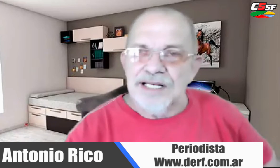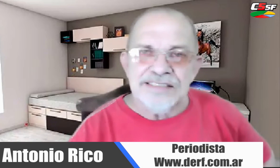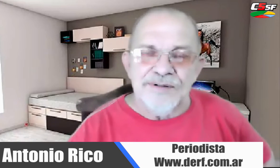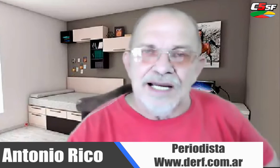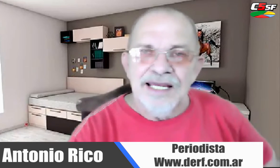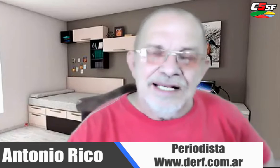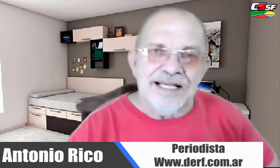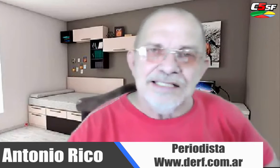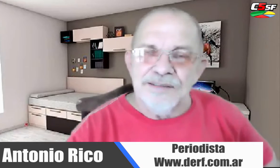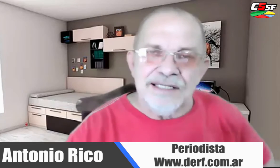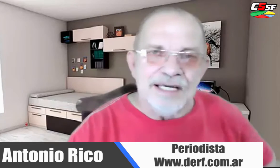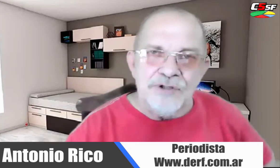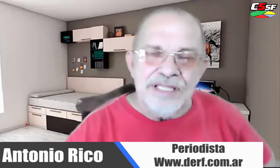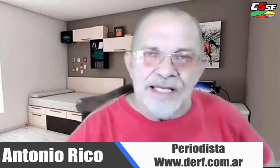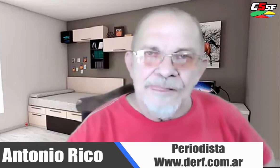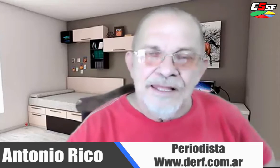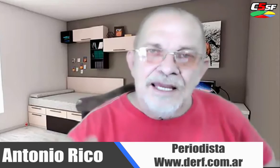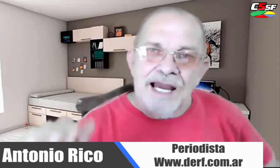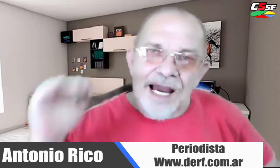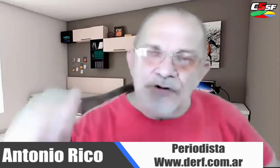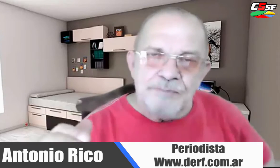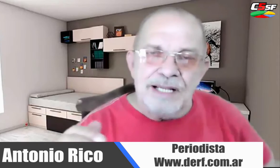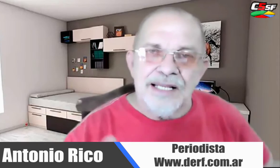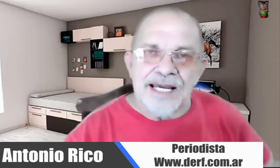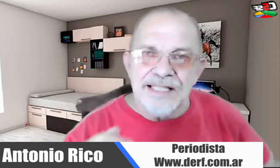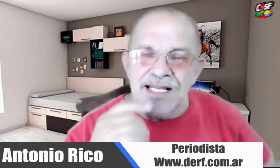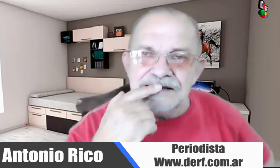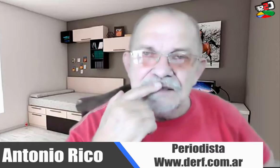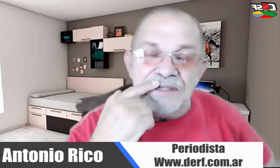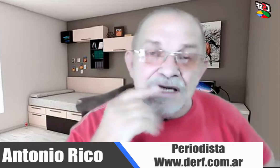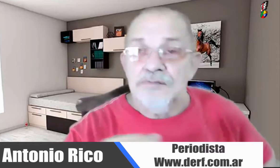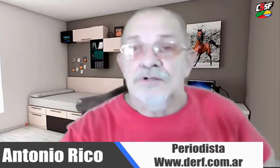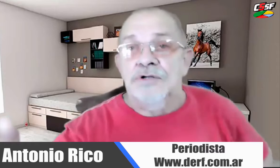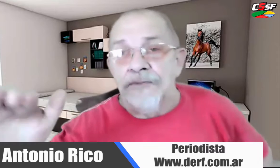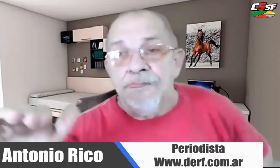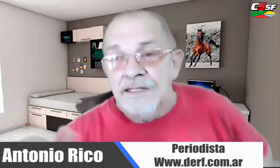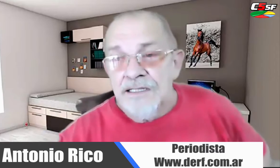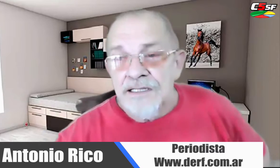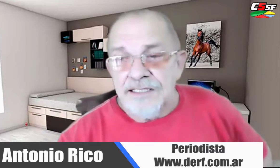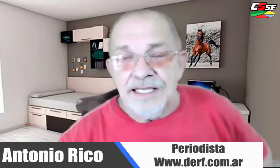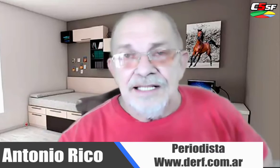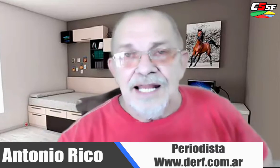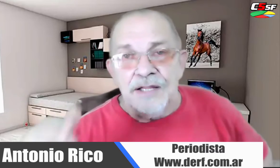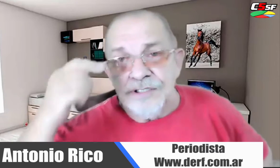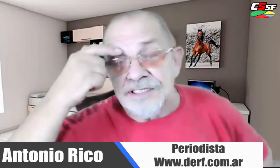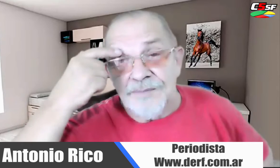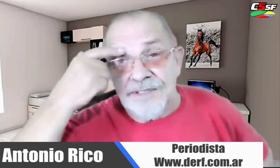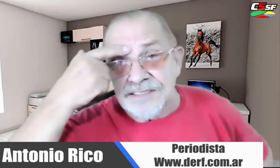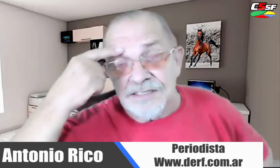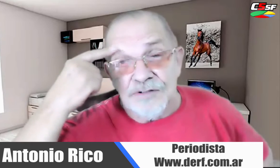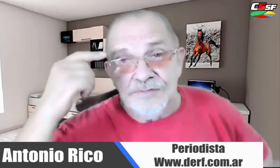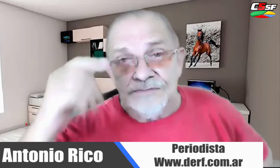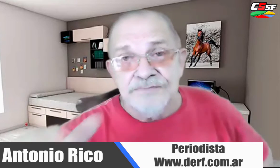hablemos de la clase baja está jodida. Hay un golpe a la clase media y a lo mejor el helado